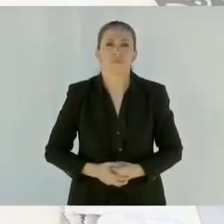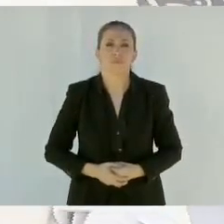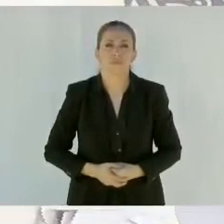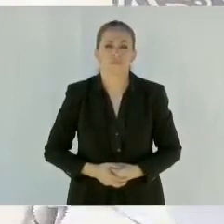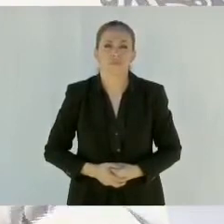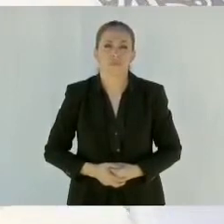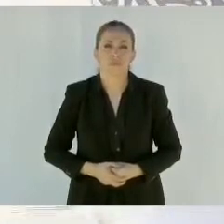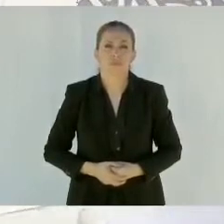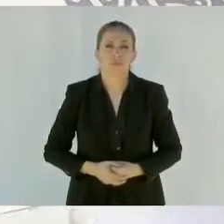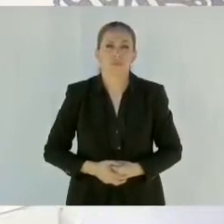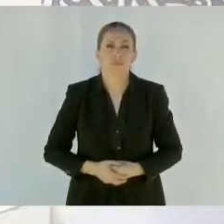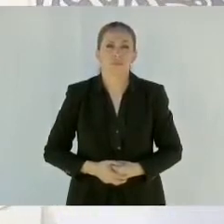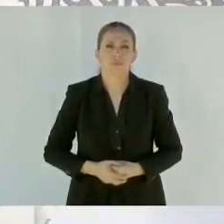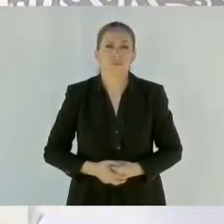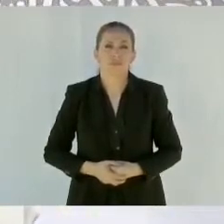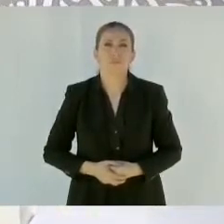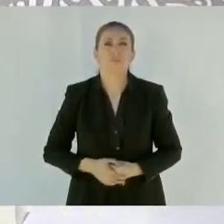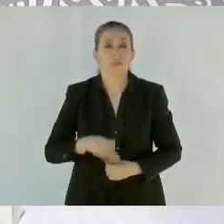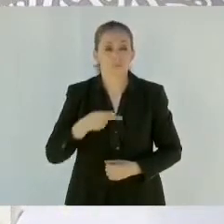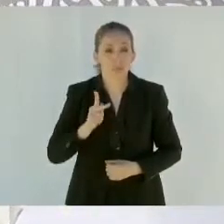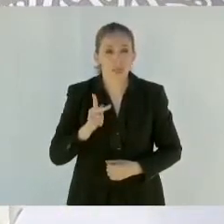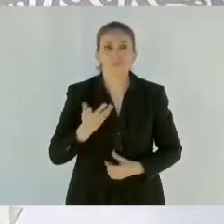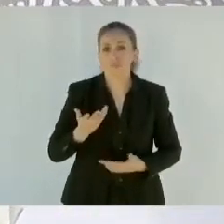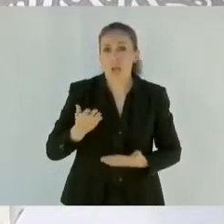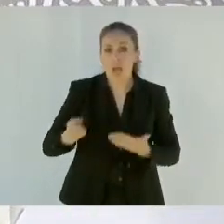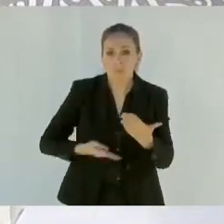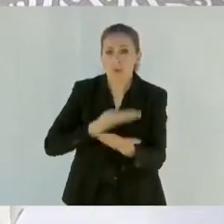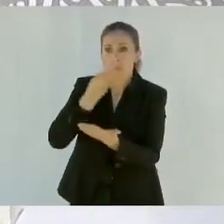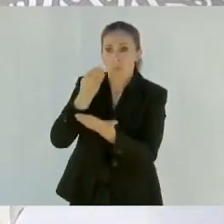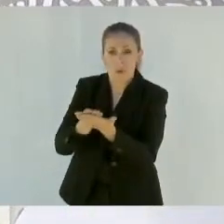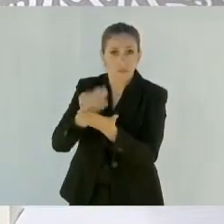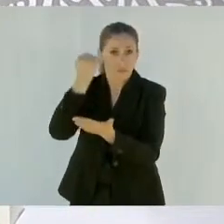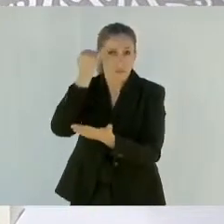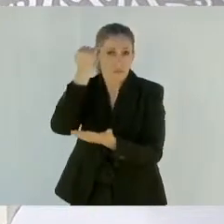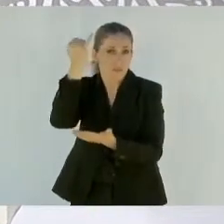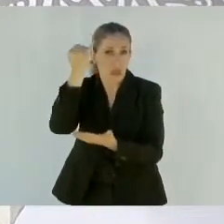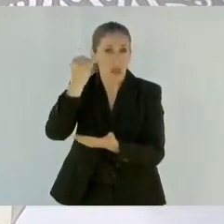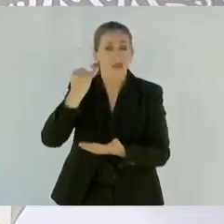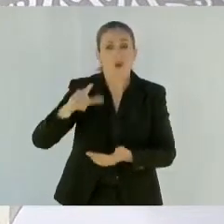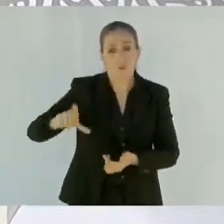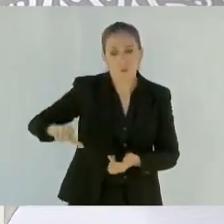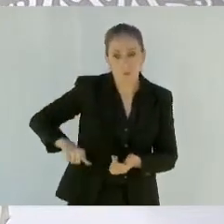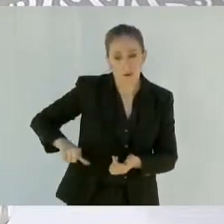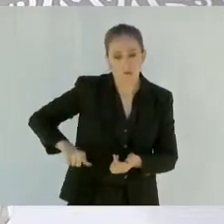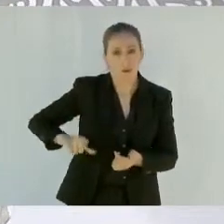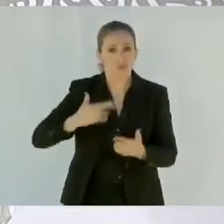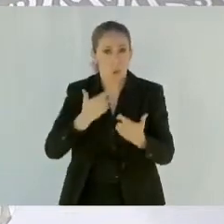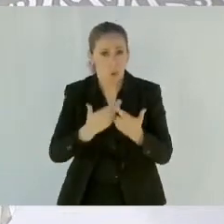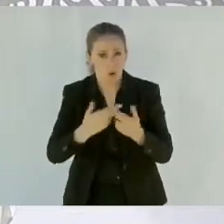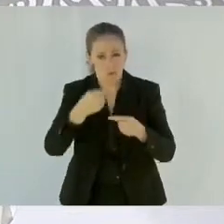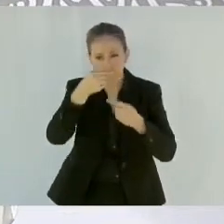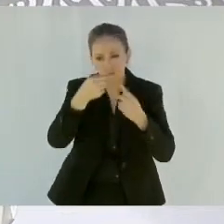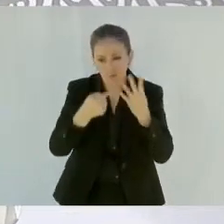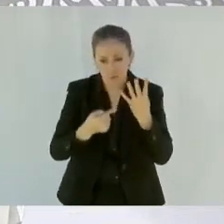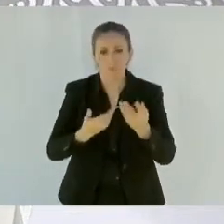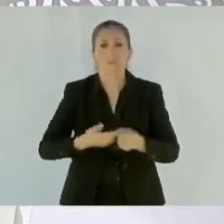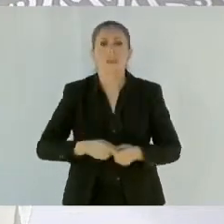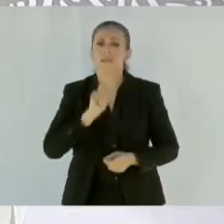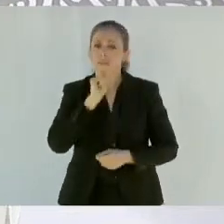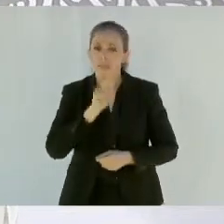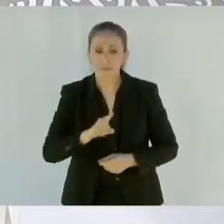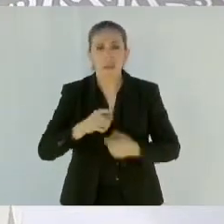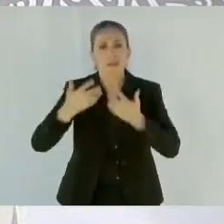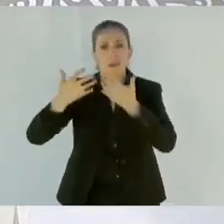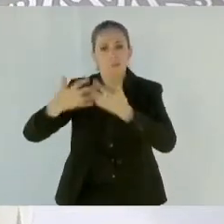ante la iniciativa de gobernadores, de empresarios,